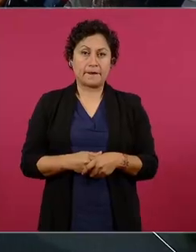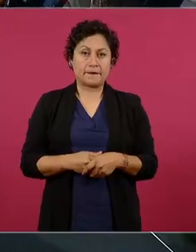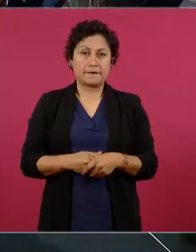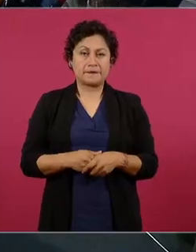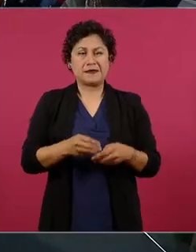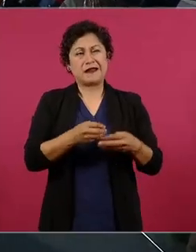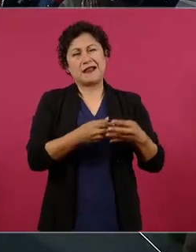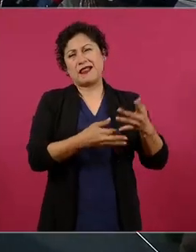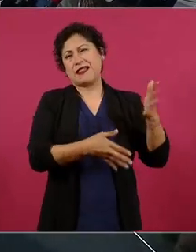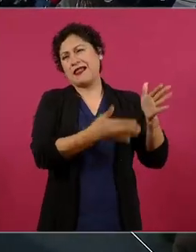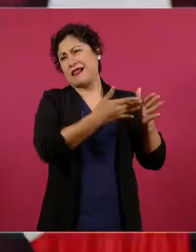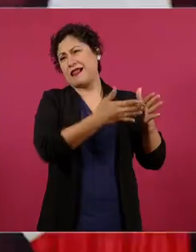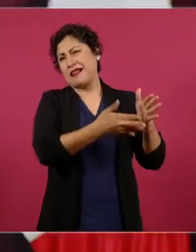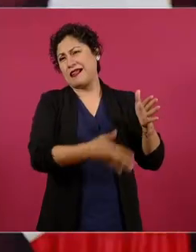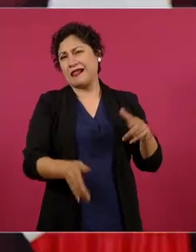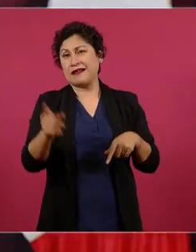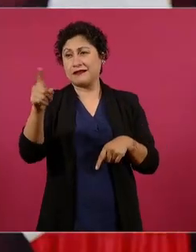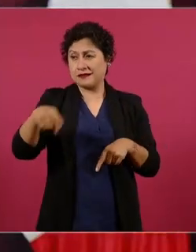no les cree.